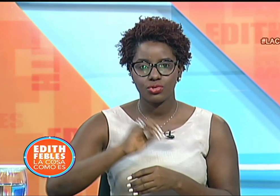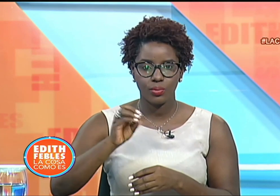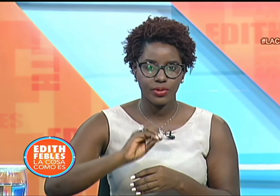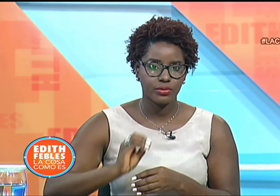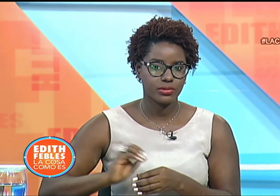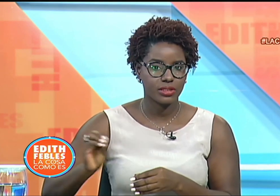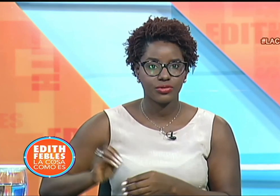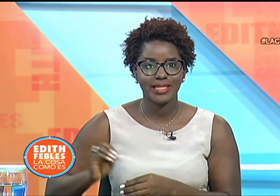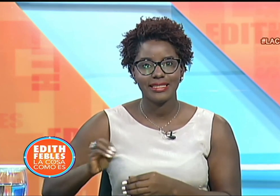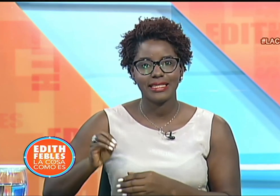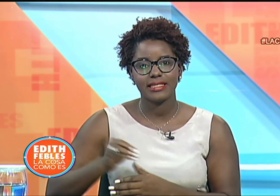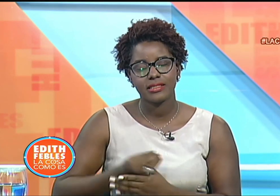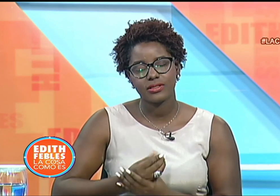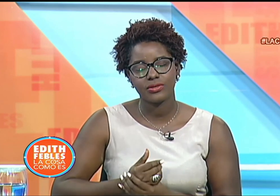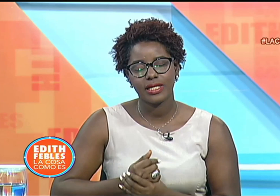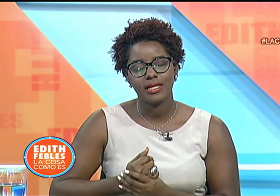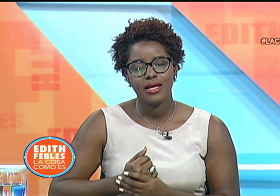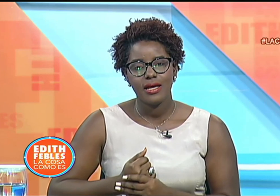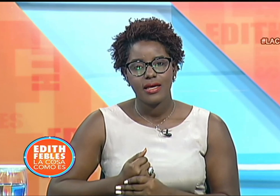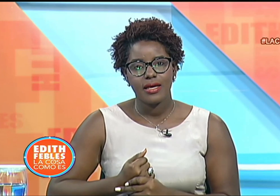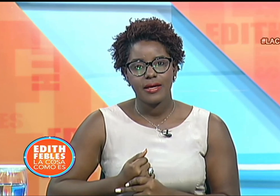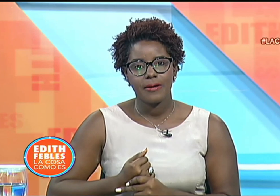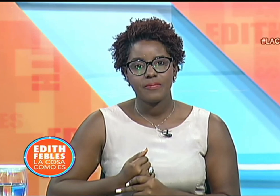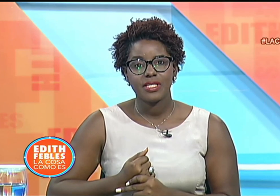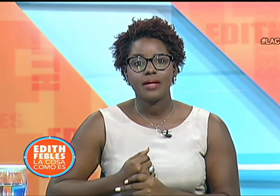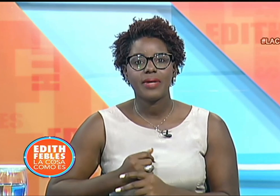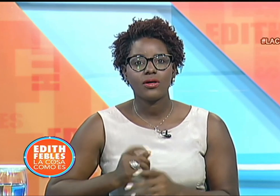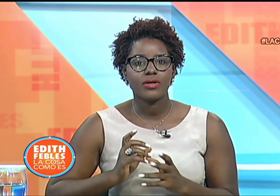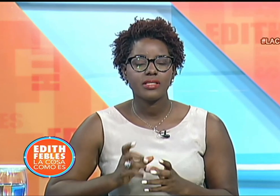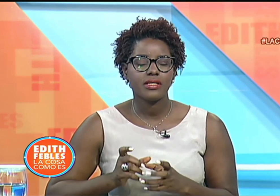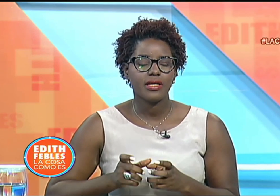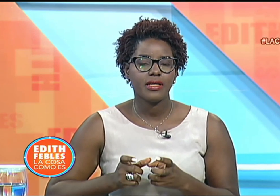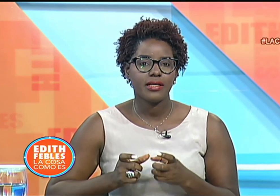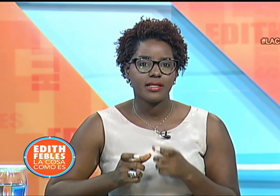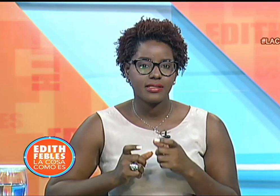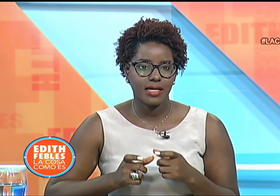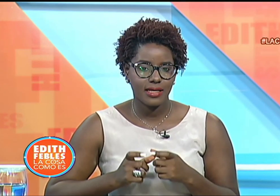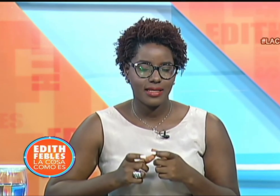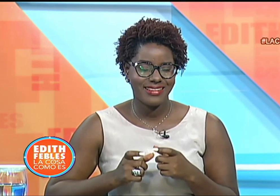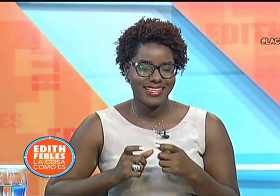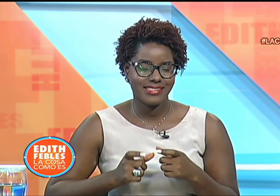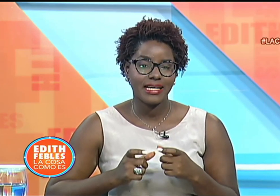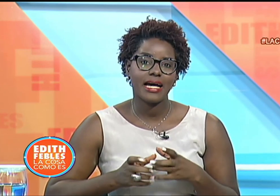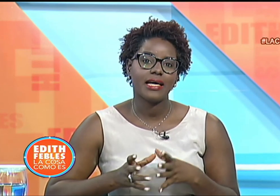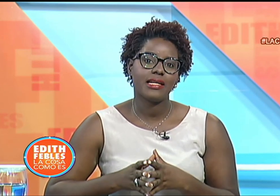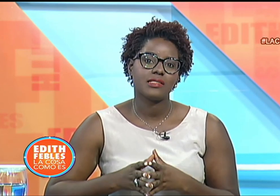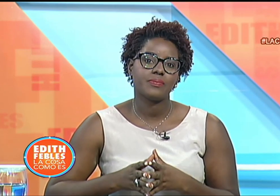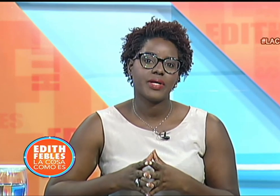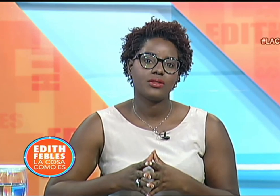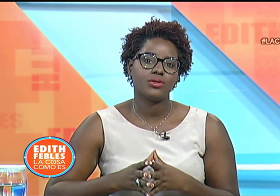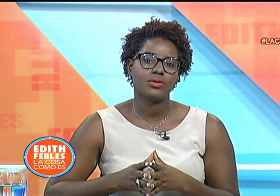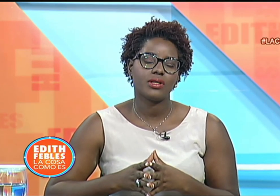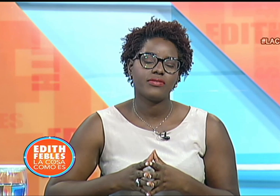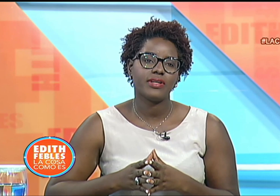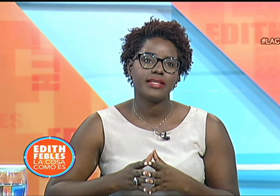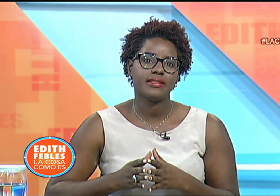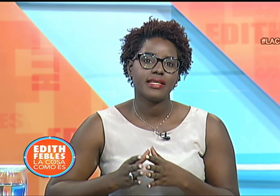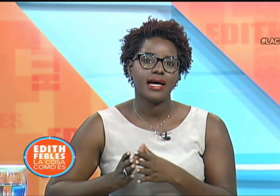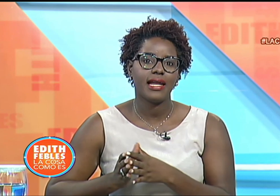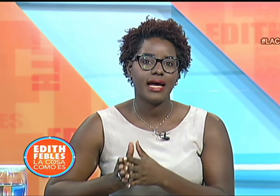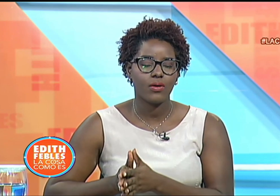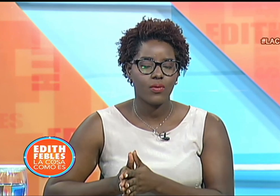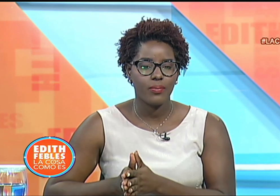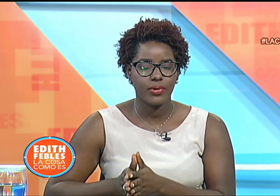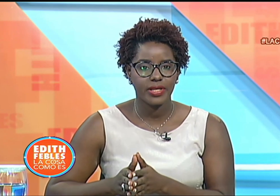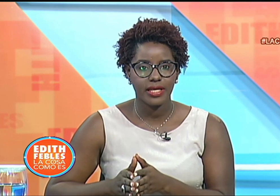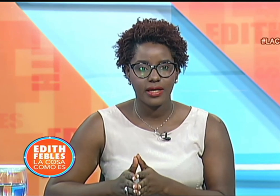muchos tópicos que son de interés nacional. Sin embargo, quise destacar el aspecto referente